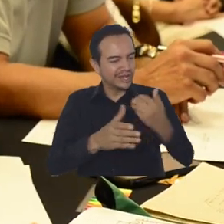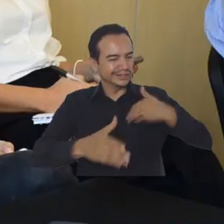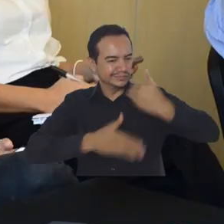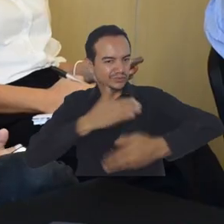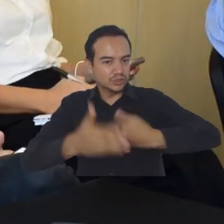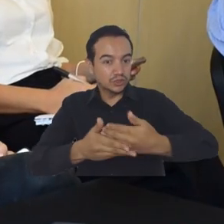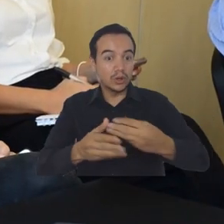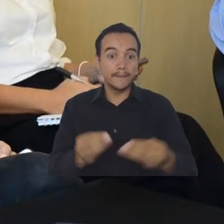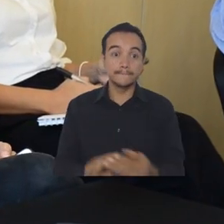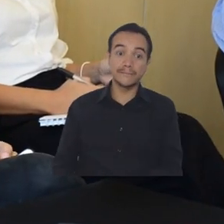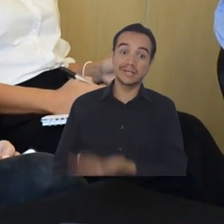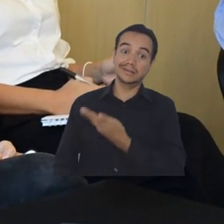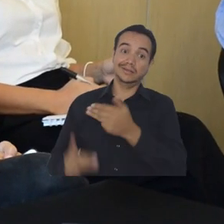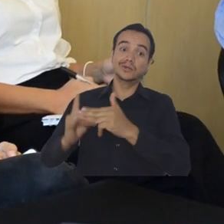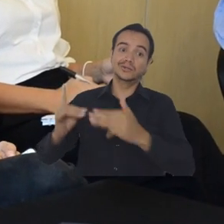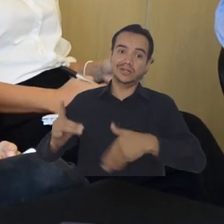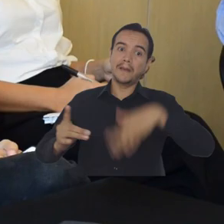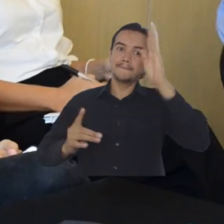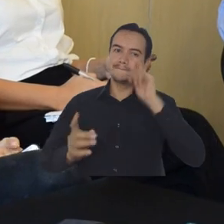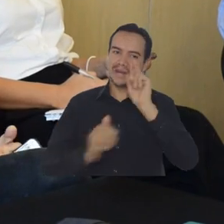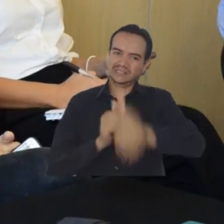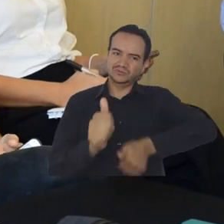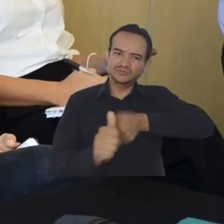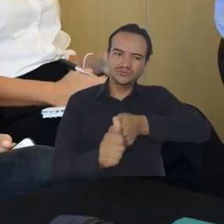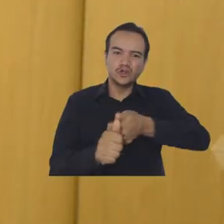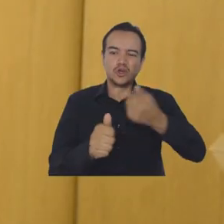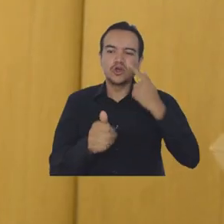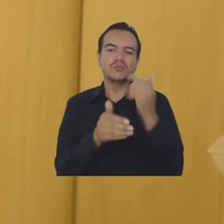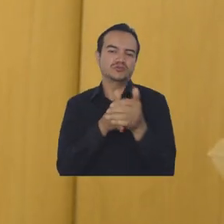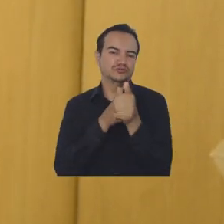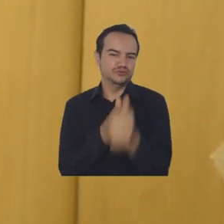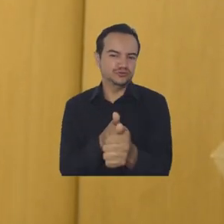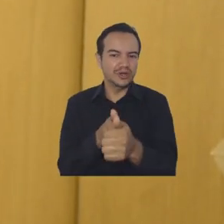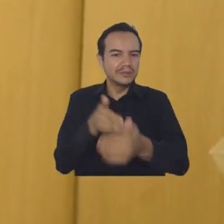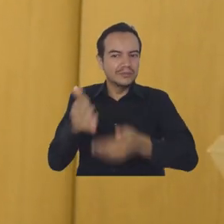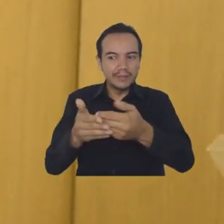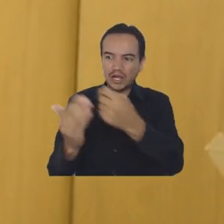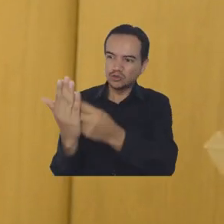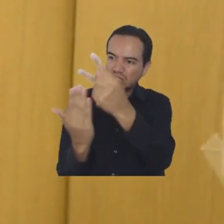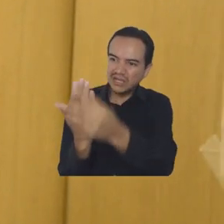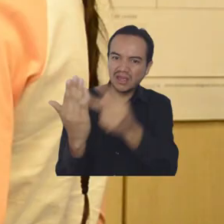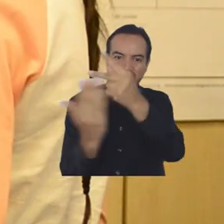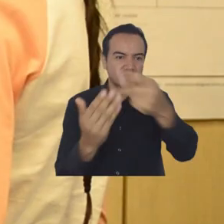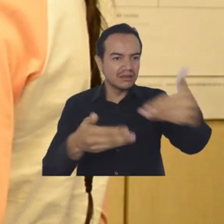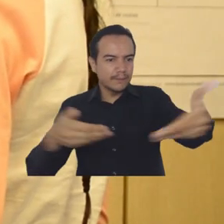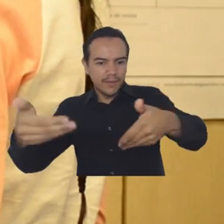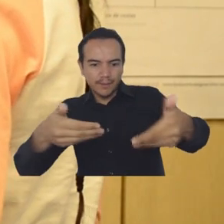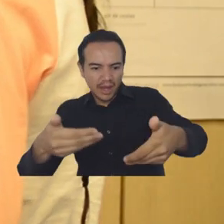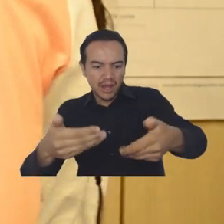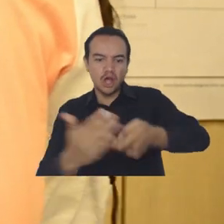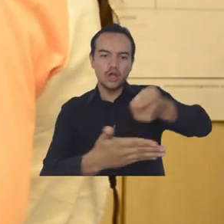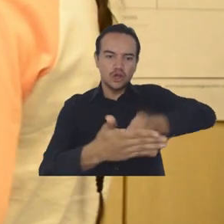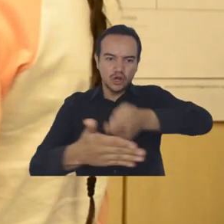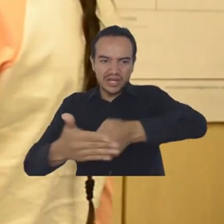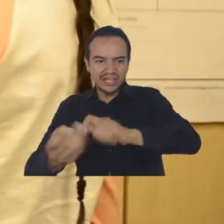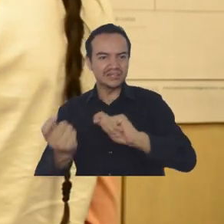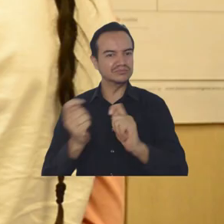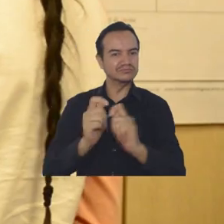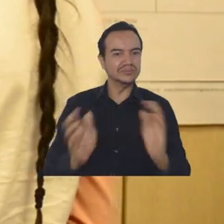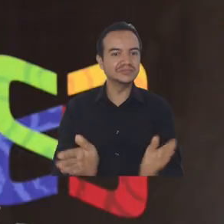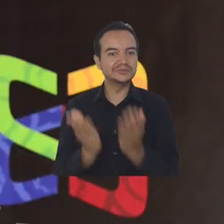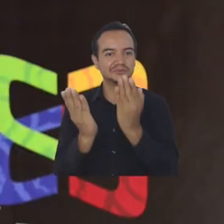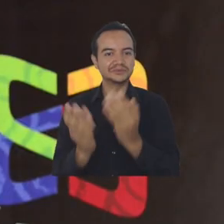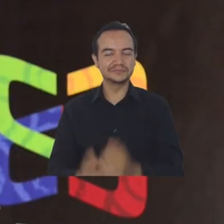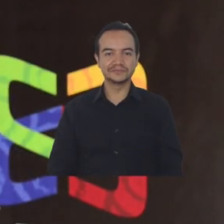procesos y la academia estará aún más presente orientando a realizar los prototipos de las ideas que se han desarrollado dentro del